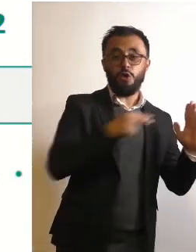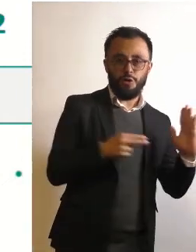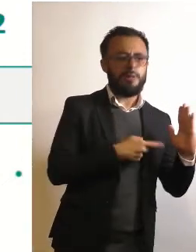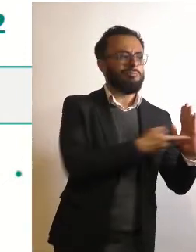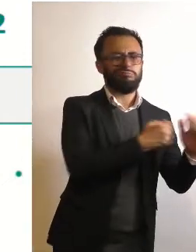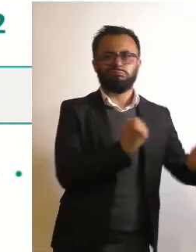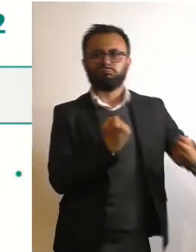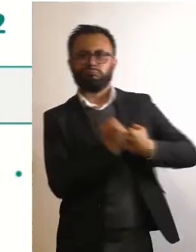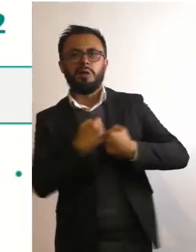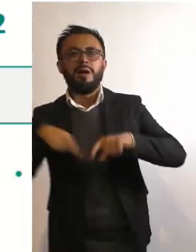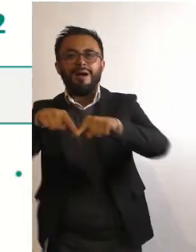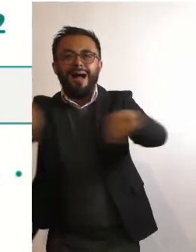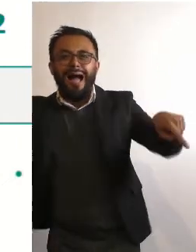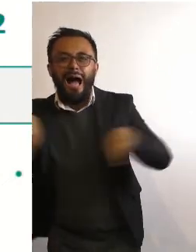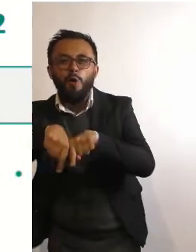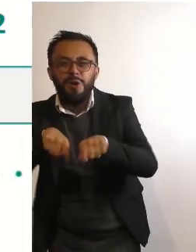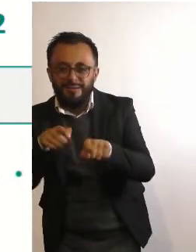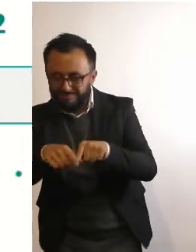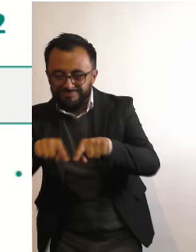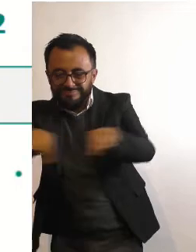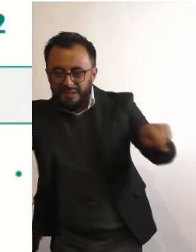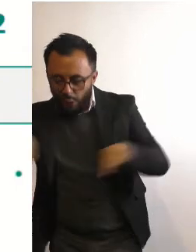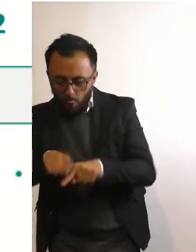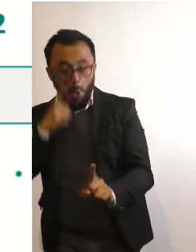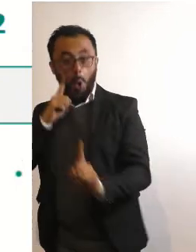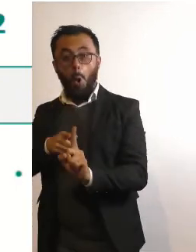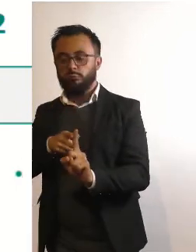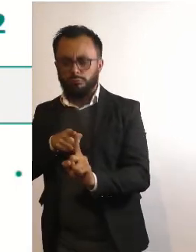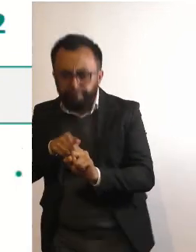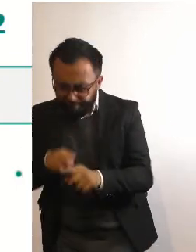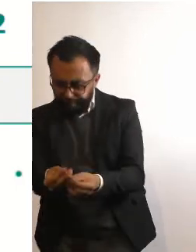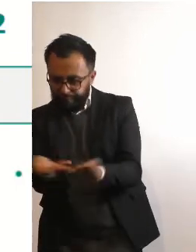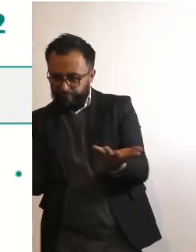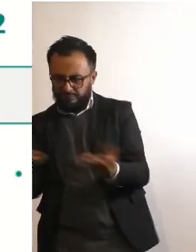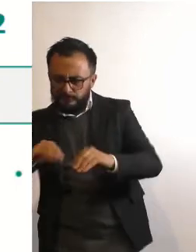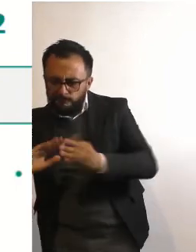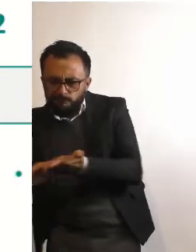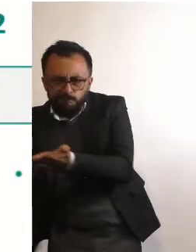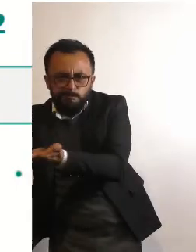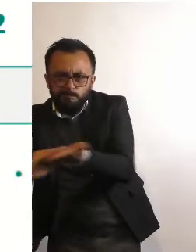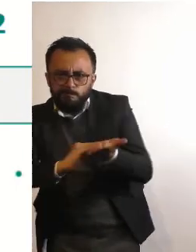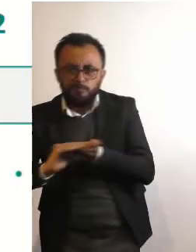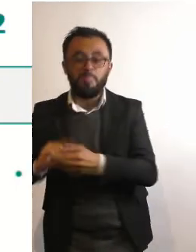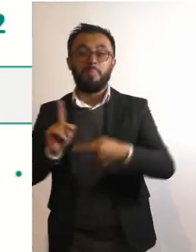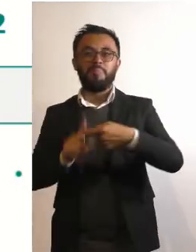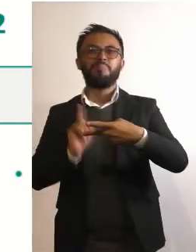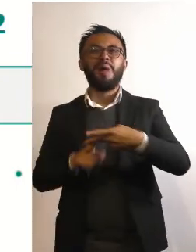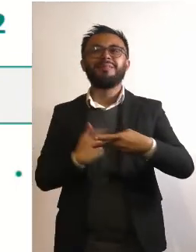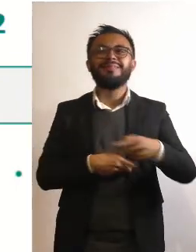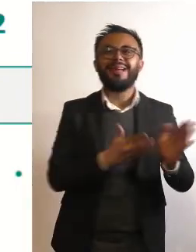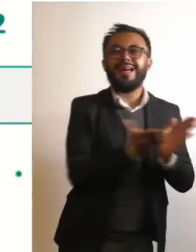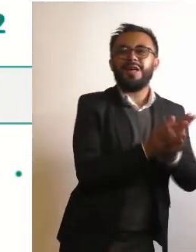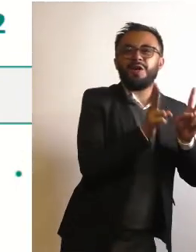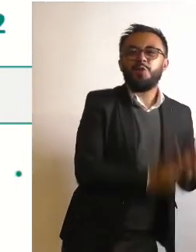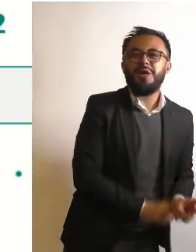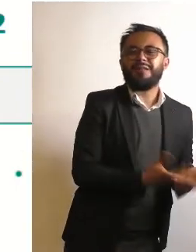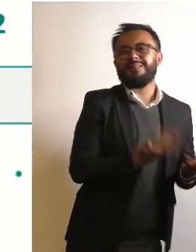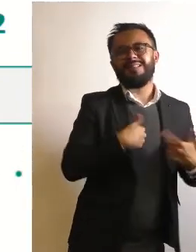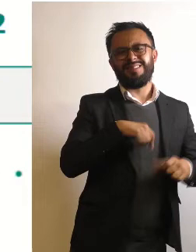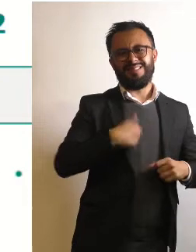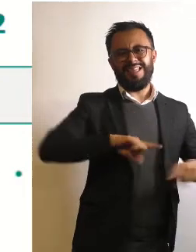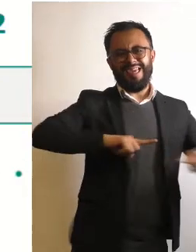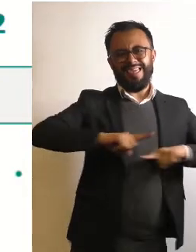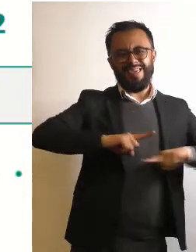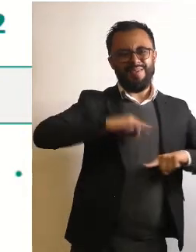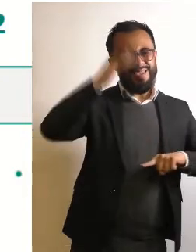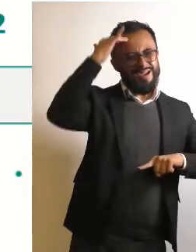la adecuación de los laboratorios y el préstamo de equipos para la comunidad académica administrativa que